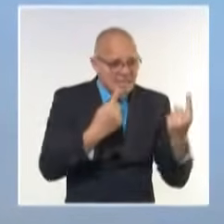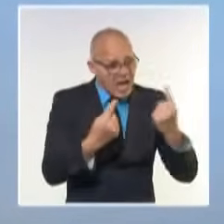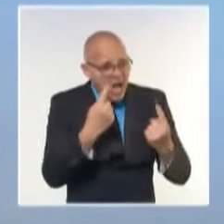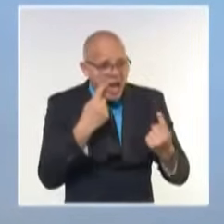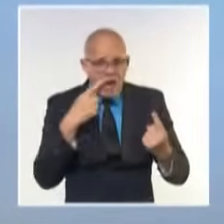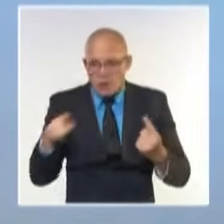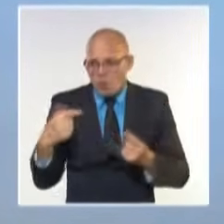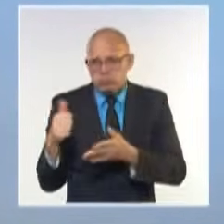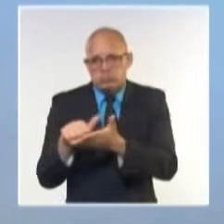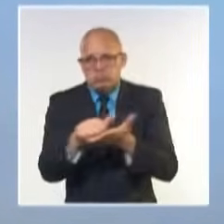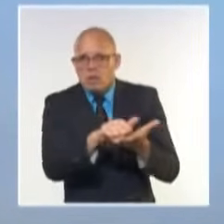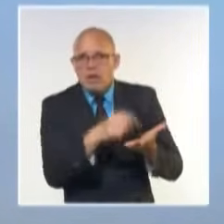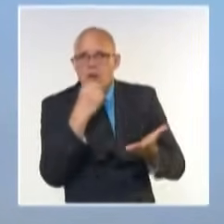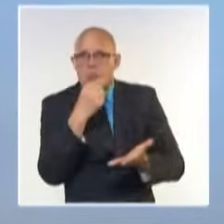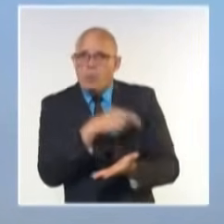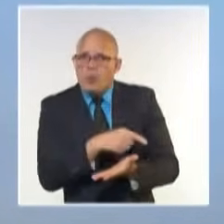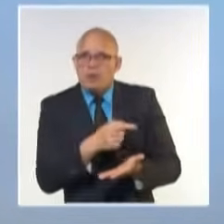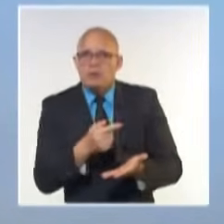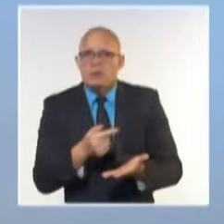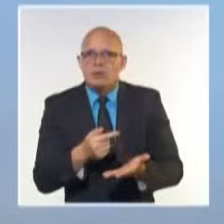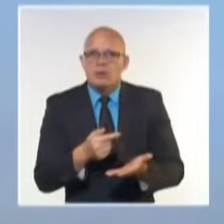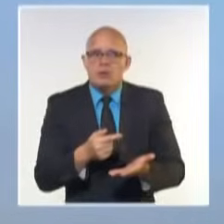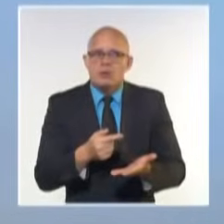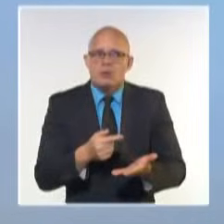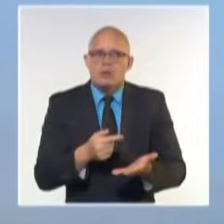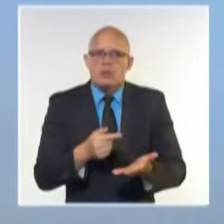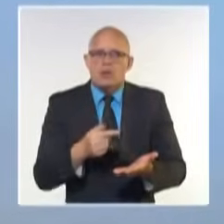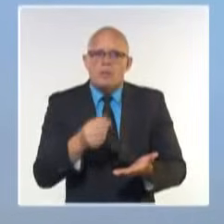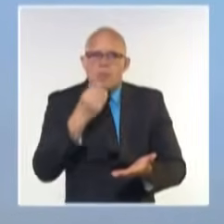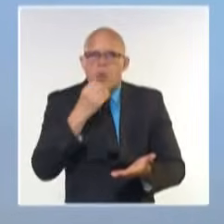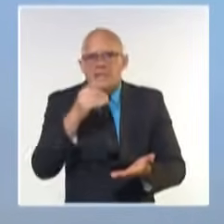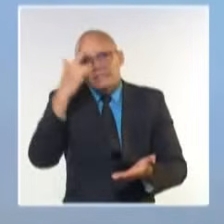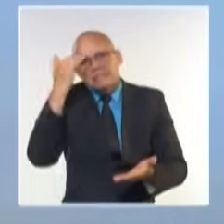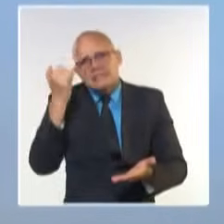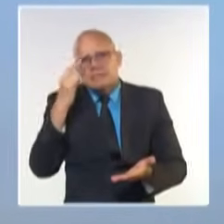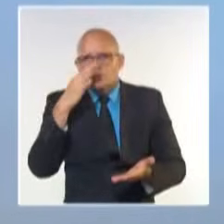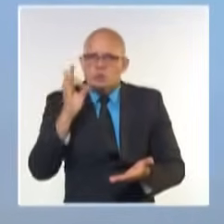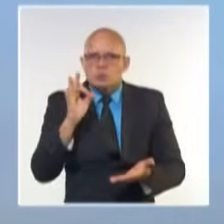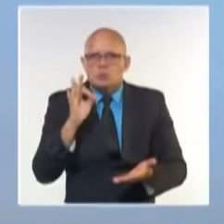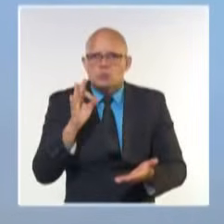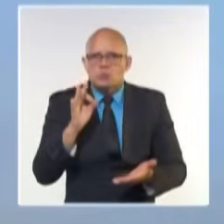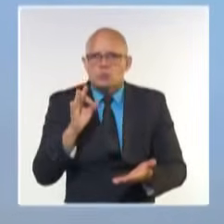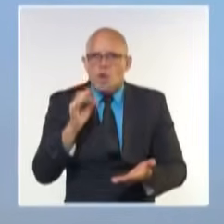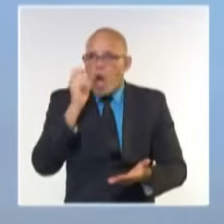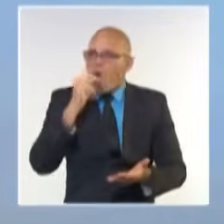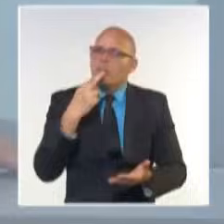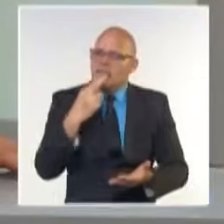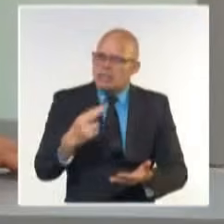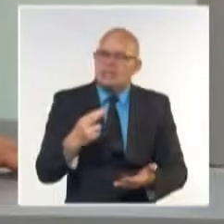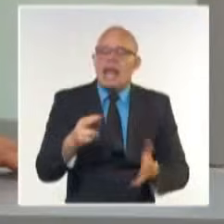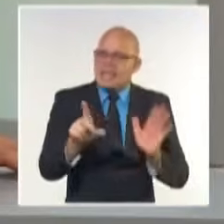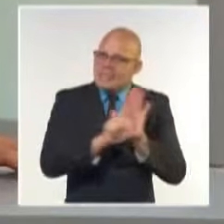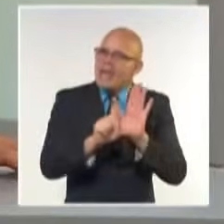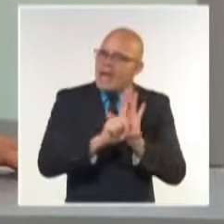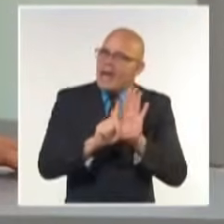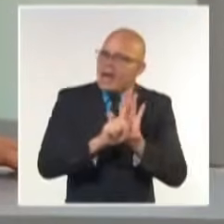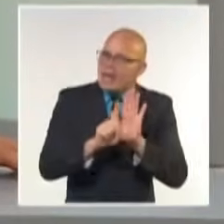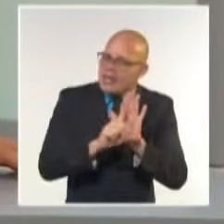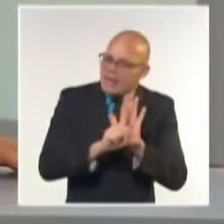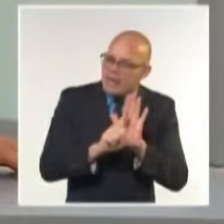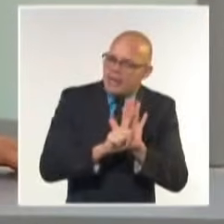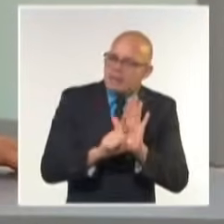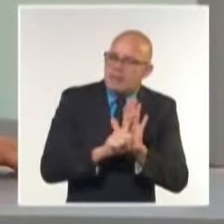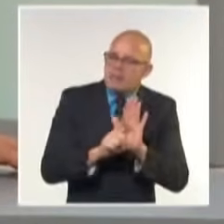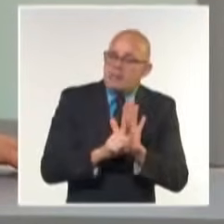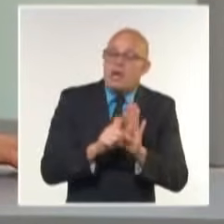contratación, que es con esa empresa privada, no hay ningún problema. No es legal la decisión. Lo que pasa es que en Bejucal eso no fue lo que ocurrió. En Bejucal no